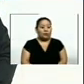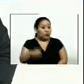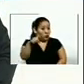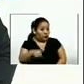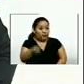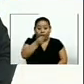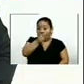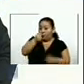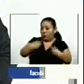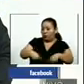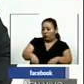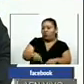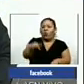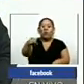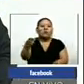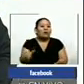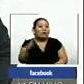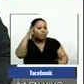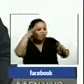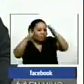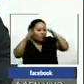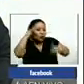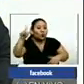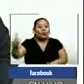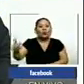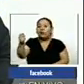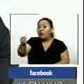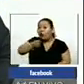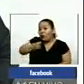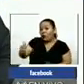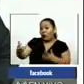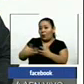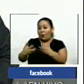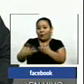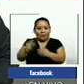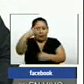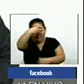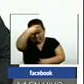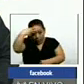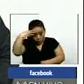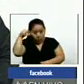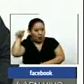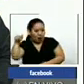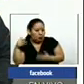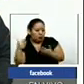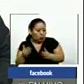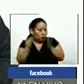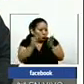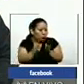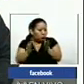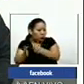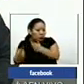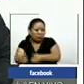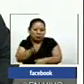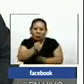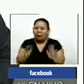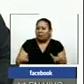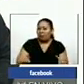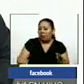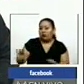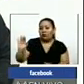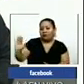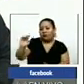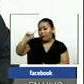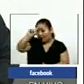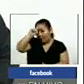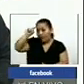Continuamos con la información, es momento de saludar a nuestro compañero Manuel Burgos, él nos ha preparado información sobre el trabajo que